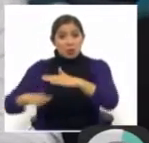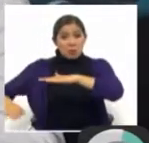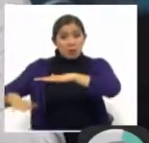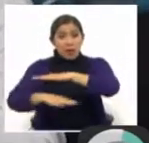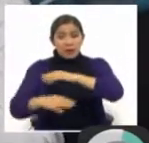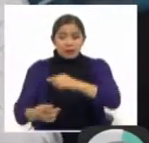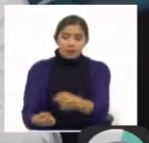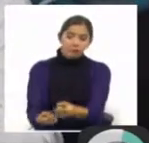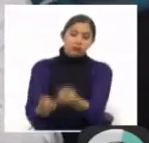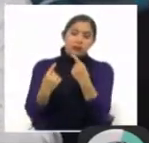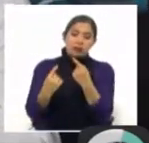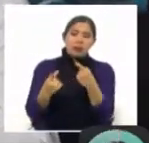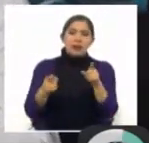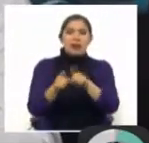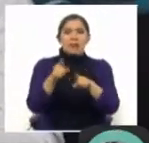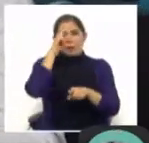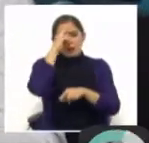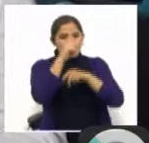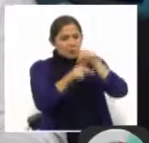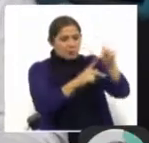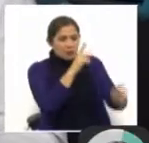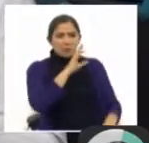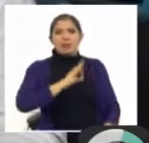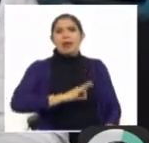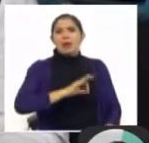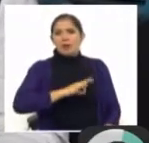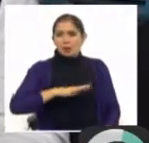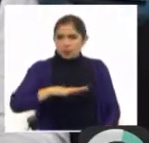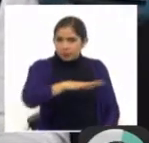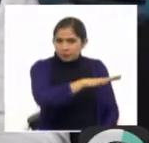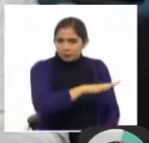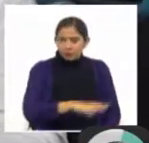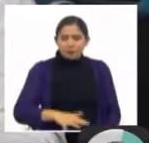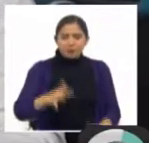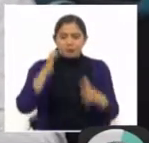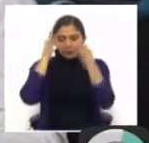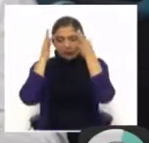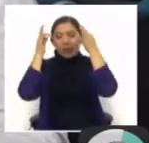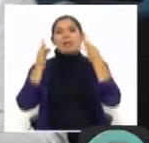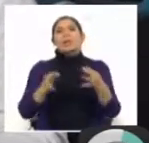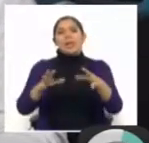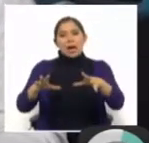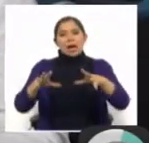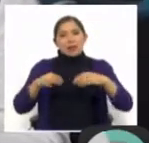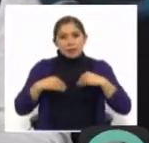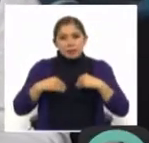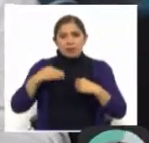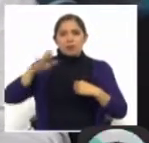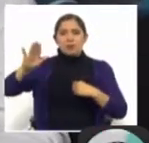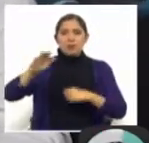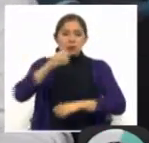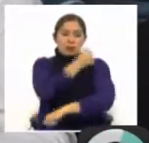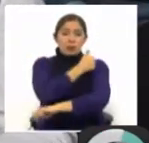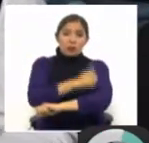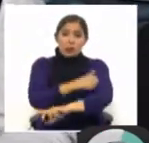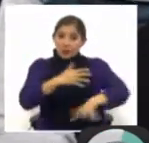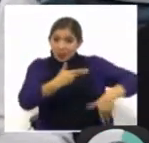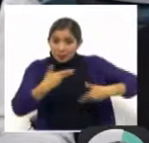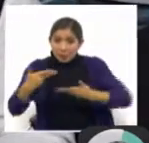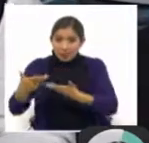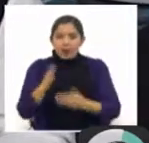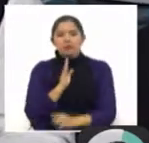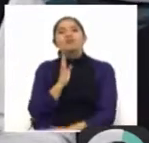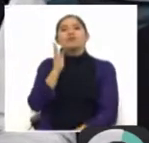pueblo boliviano, ha determinado aceptar la invitación planteada por su autoridad en la ciudad de